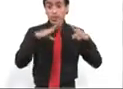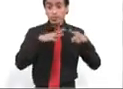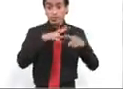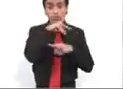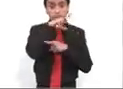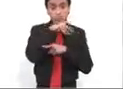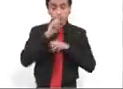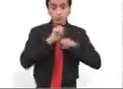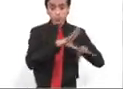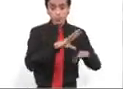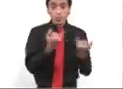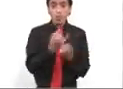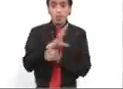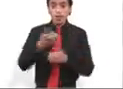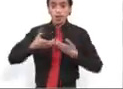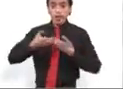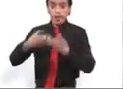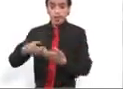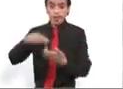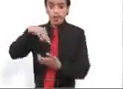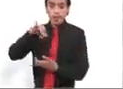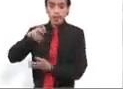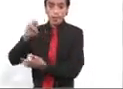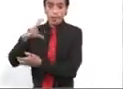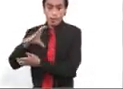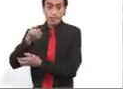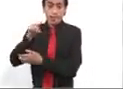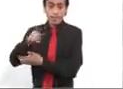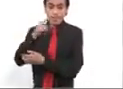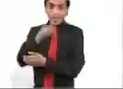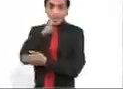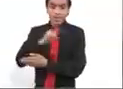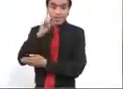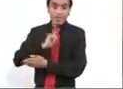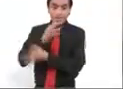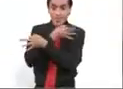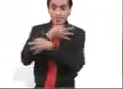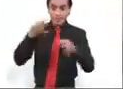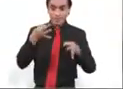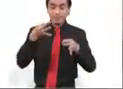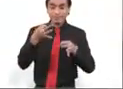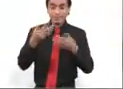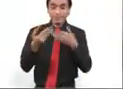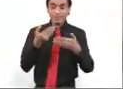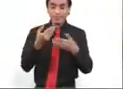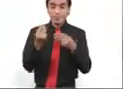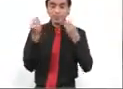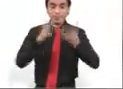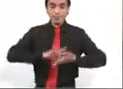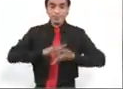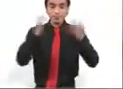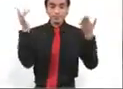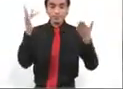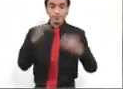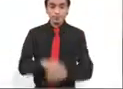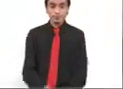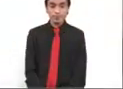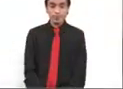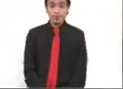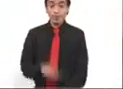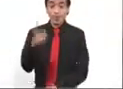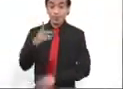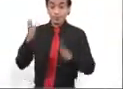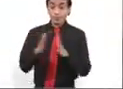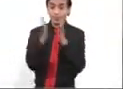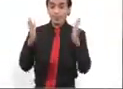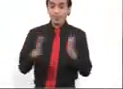Mixcoac que anunció la jefa de gobierno. Muchas gracias a todas y todos. Estimamos la participación del